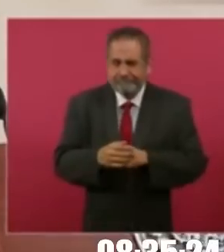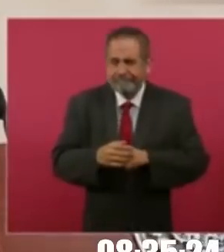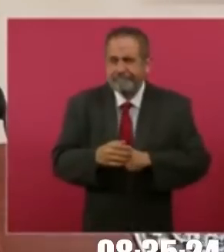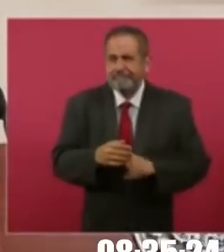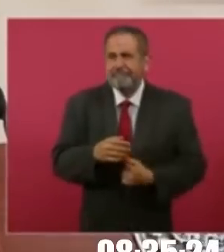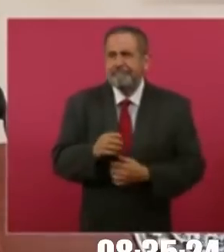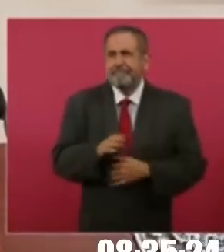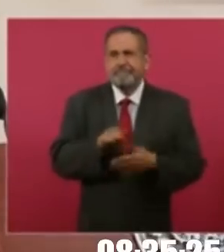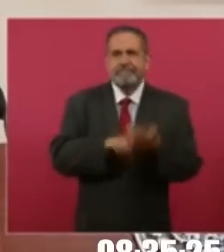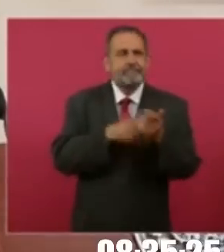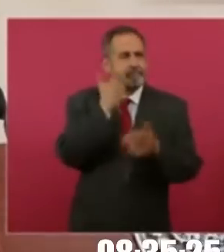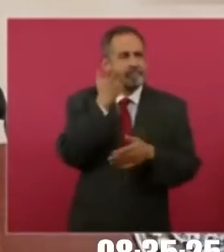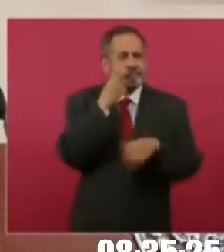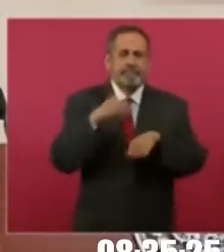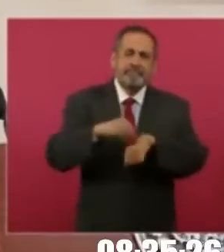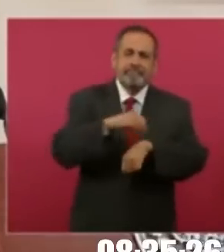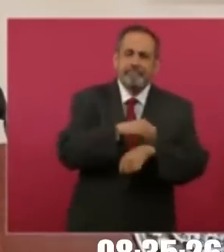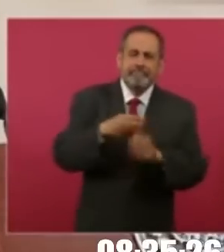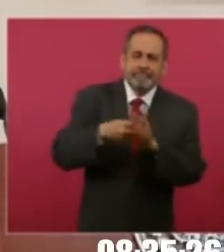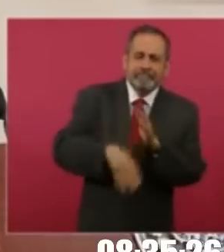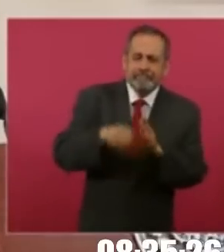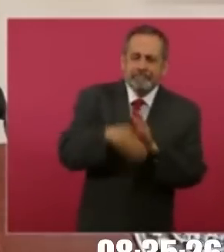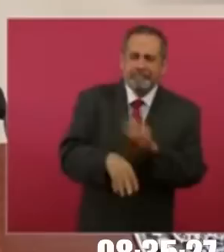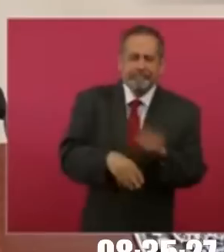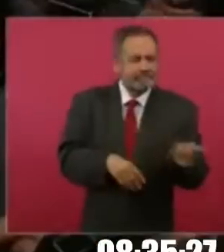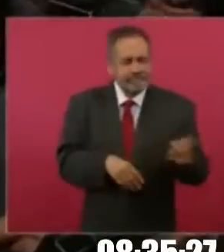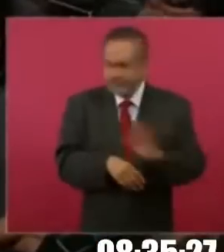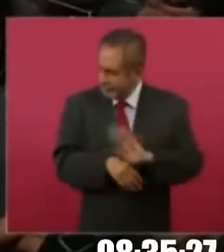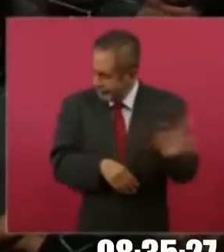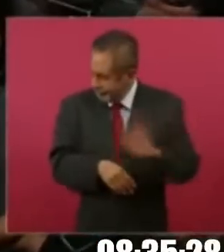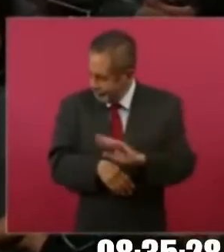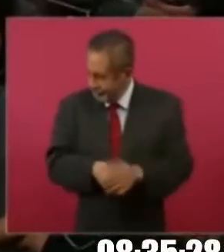Cómo se va a utilizar eso de excusa de pretexto nada